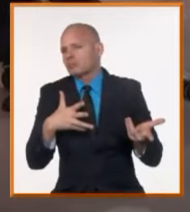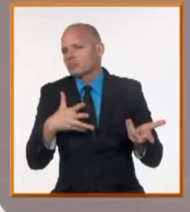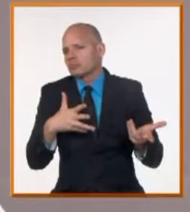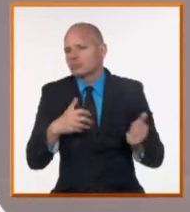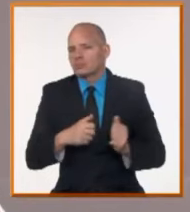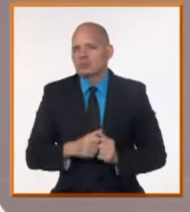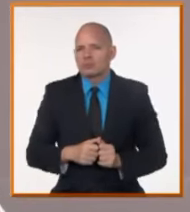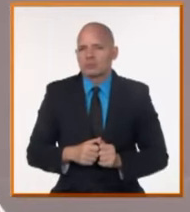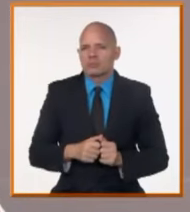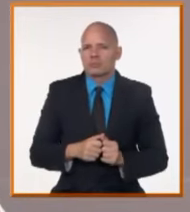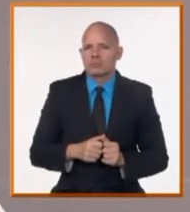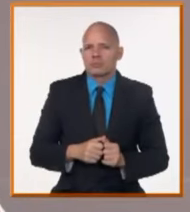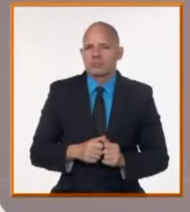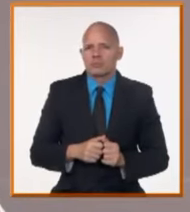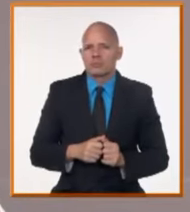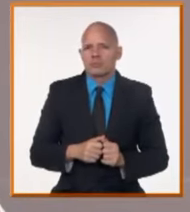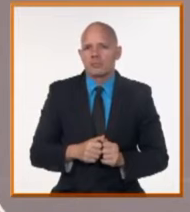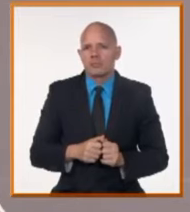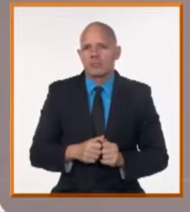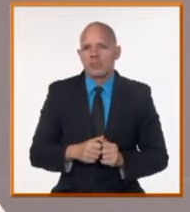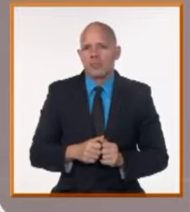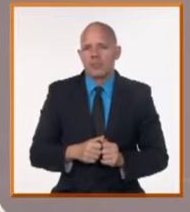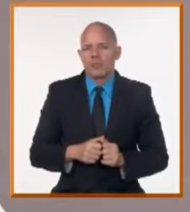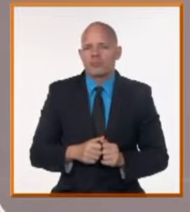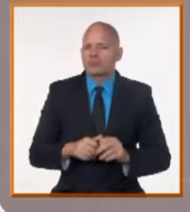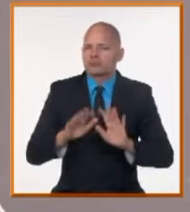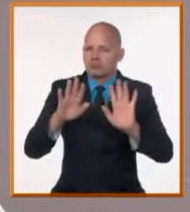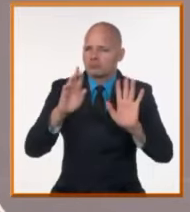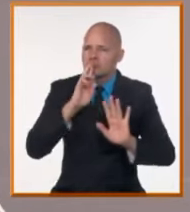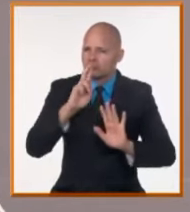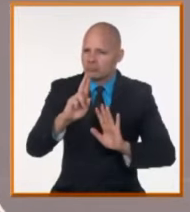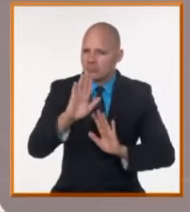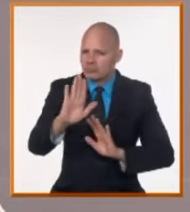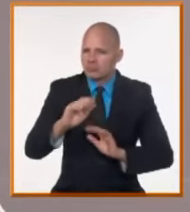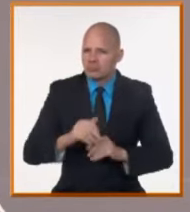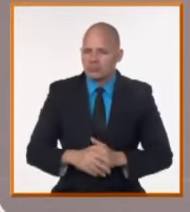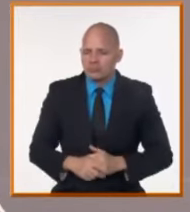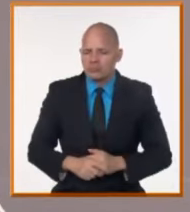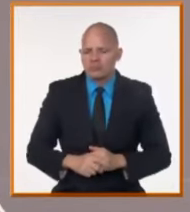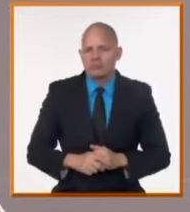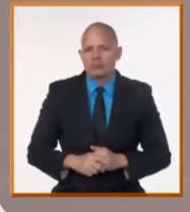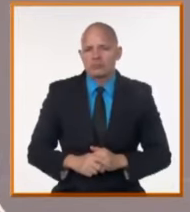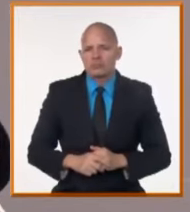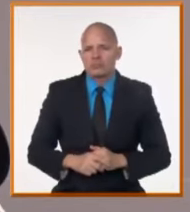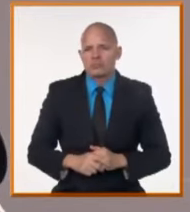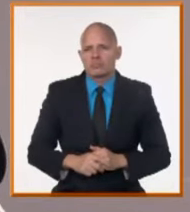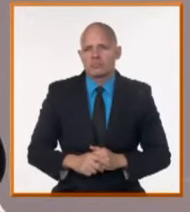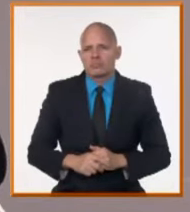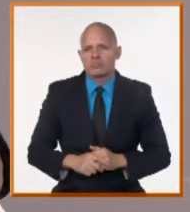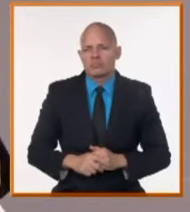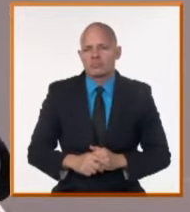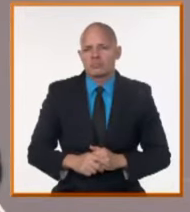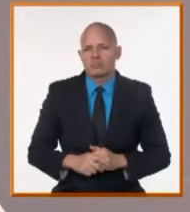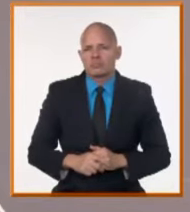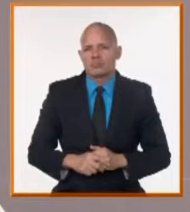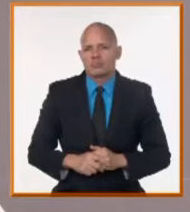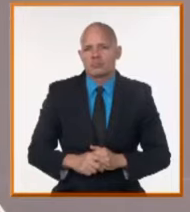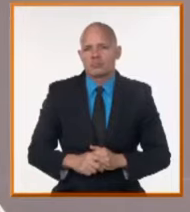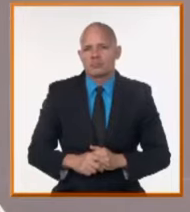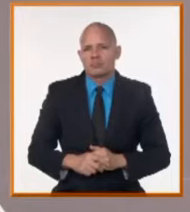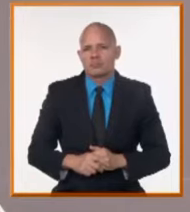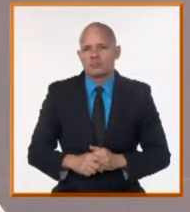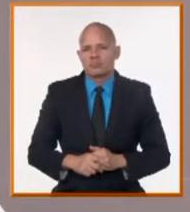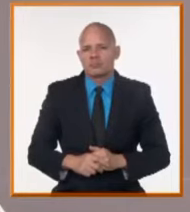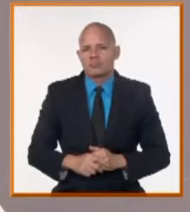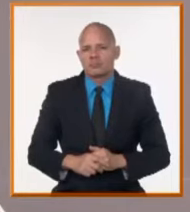simplificador el análisis, pero creo que tiene un fondo muy realista. Hay un hilo